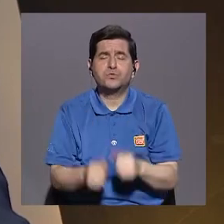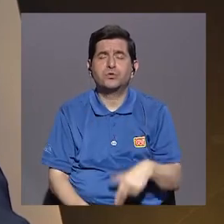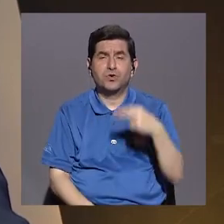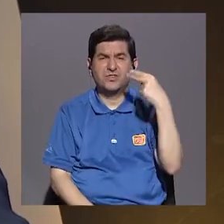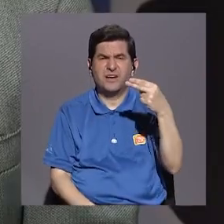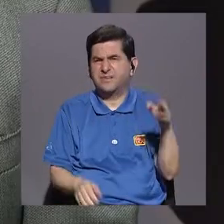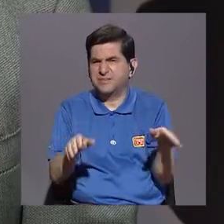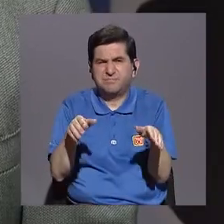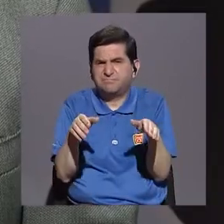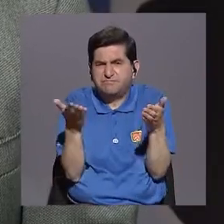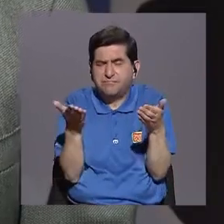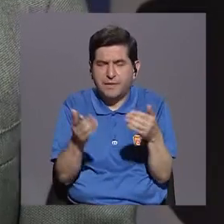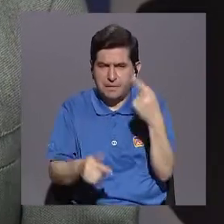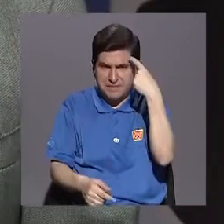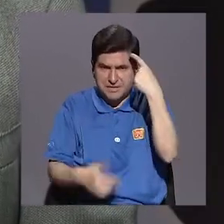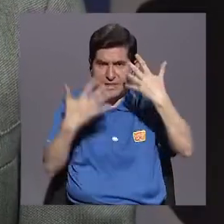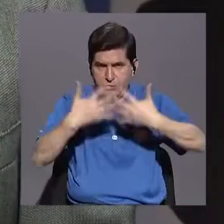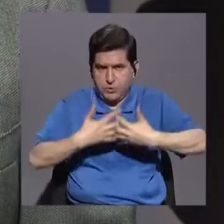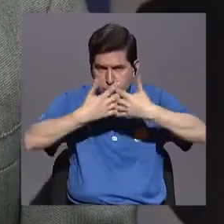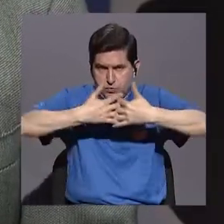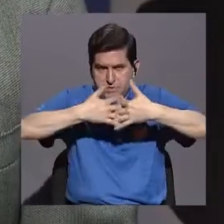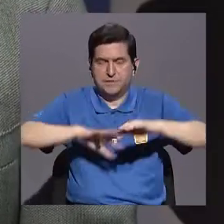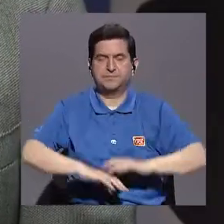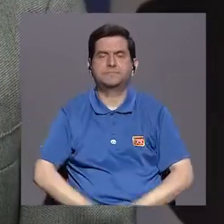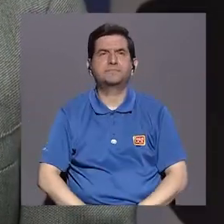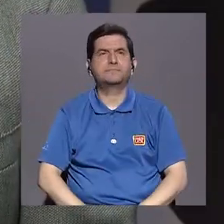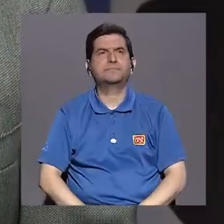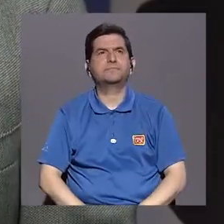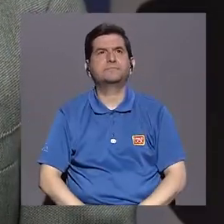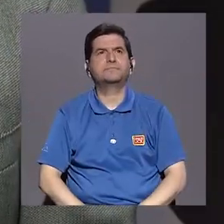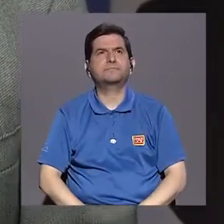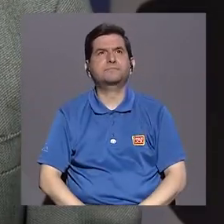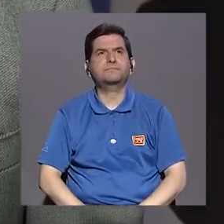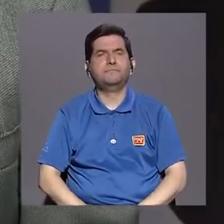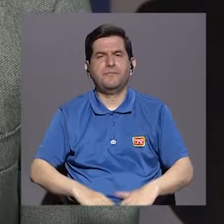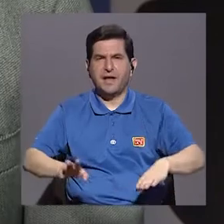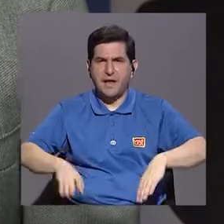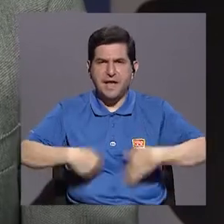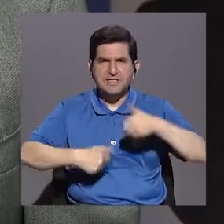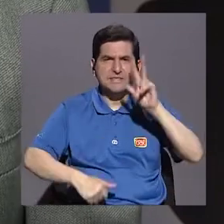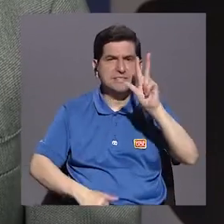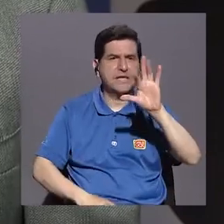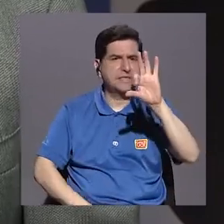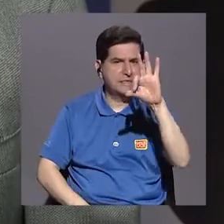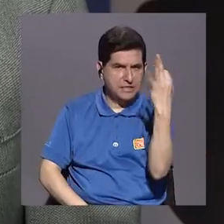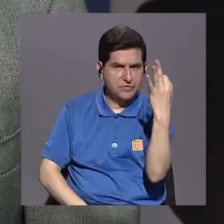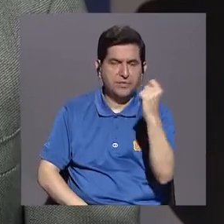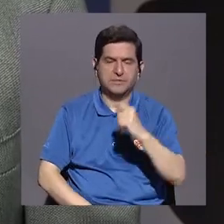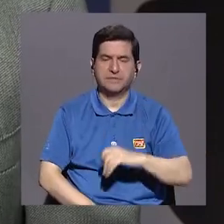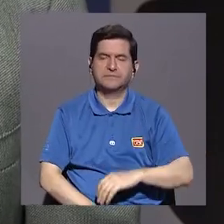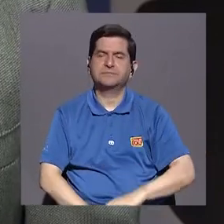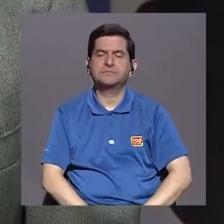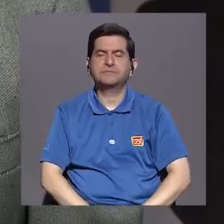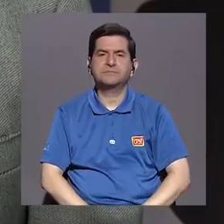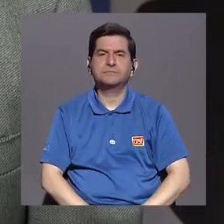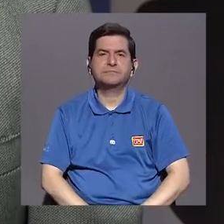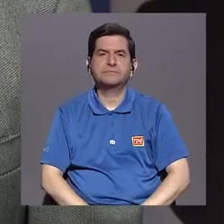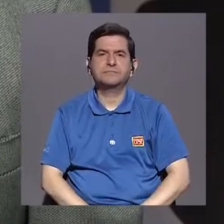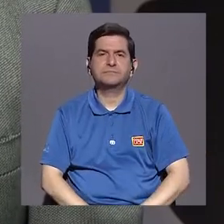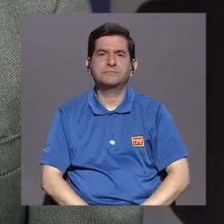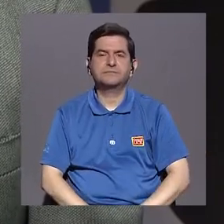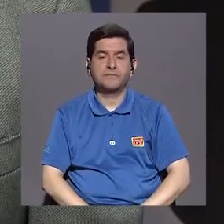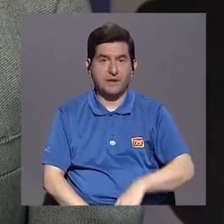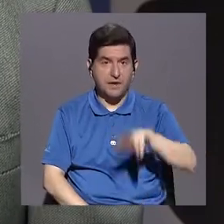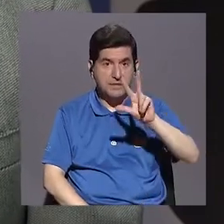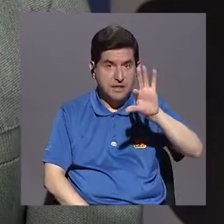a nivel industrias y hay básicamente tres formas y estas